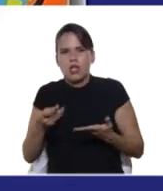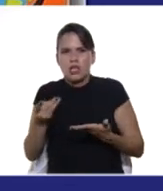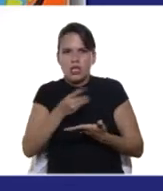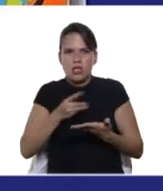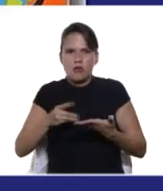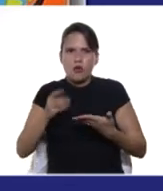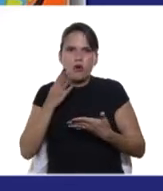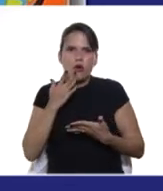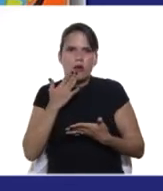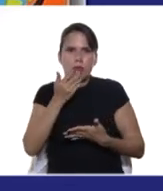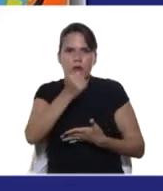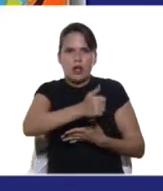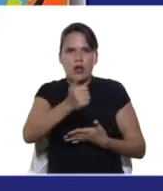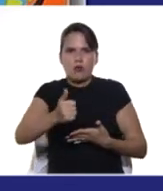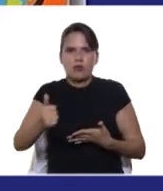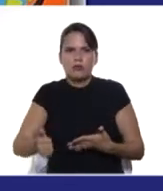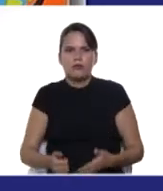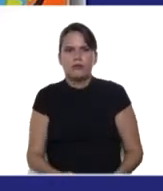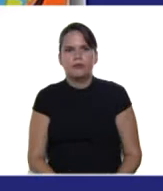en cada caso.